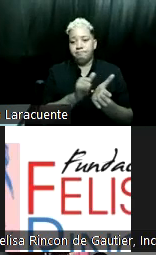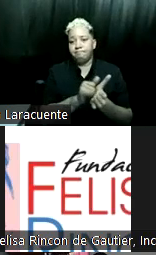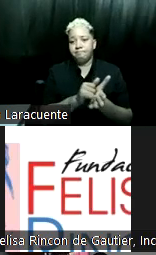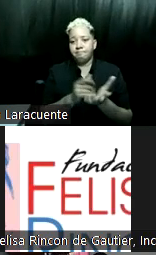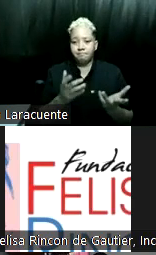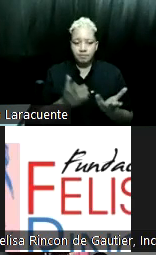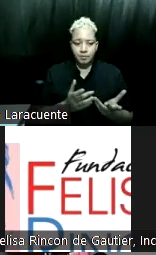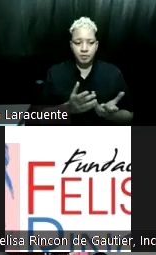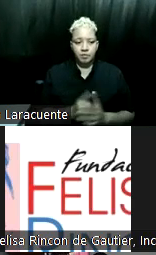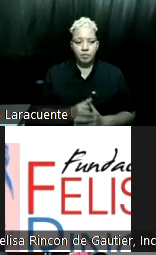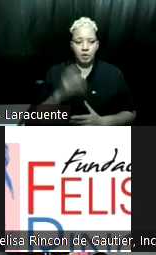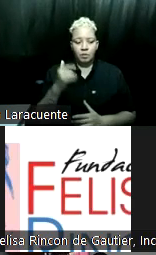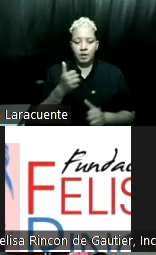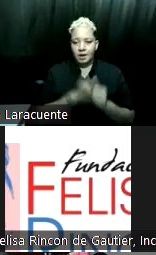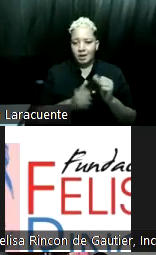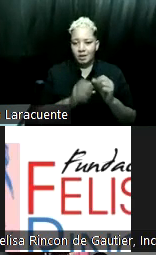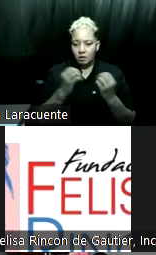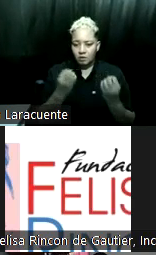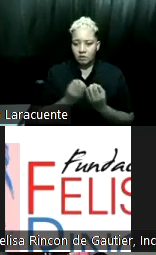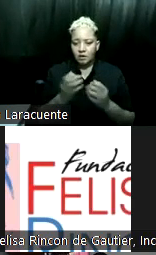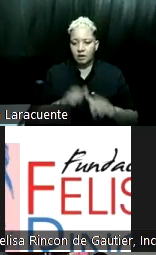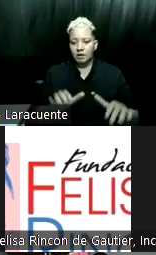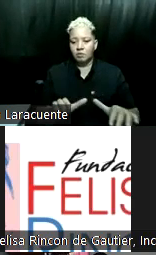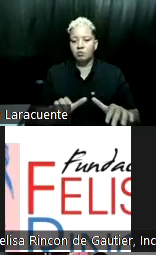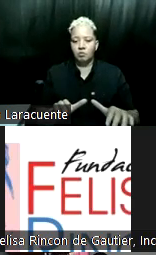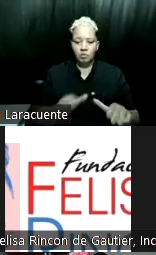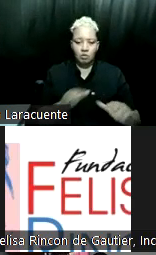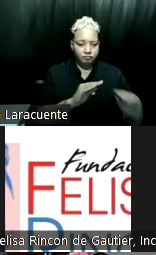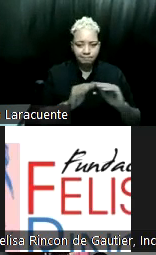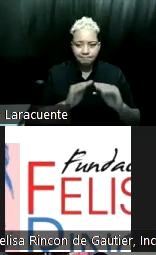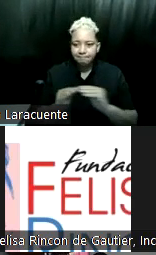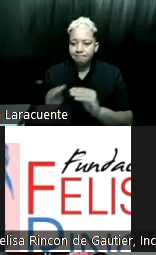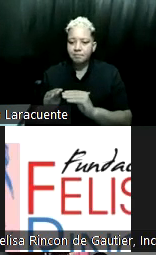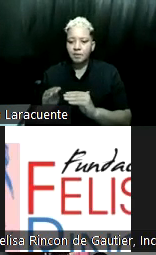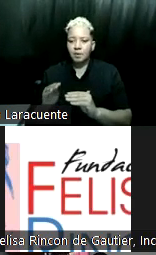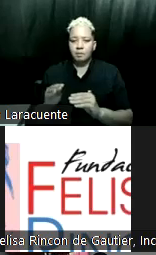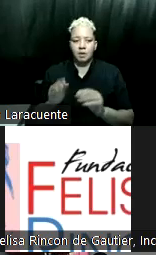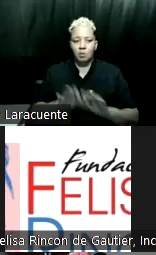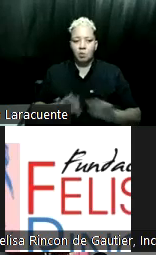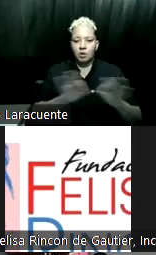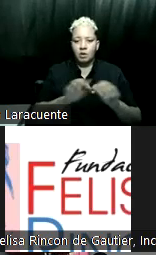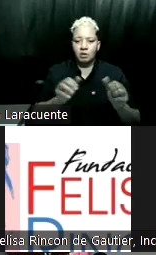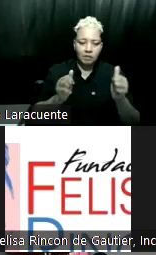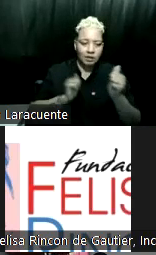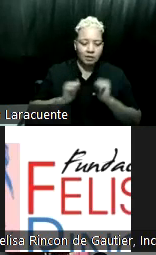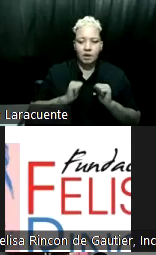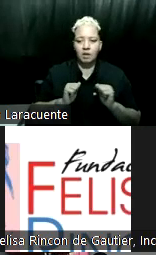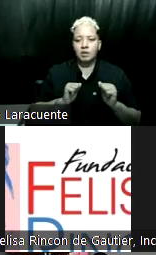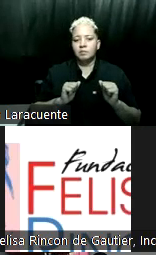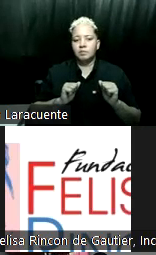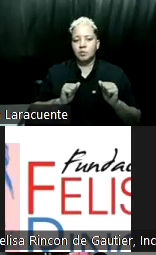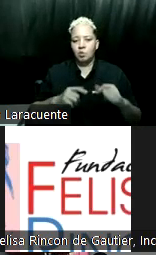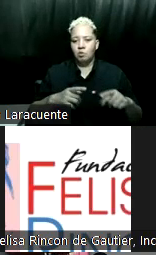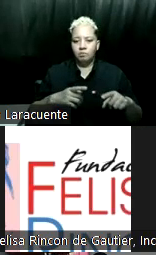Las respectivas federaciones pues han hecho los arreglos para que estos grandes eventos no coincidan, una olimpiada con